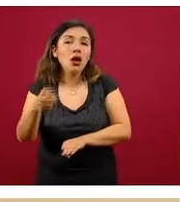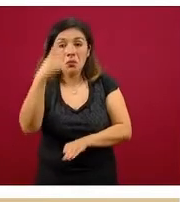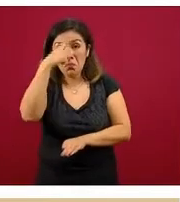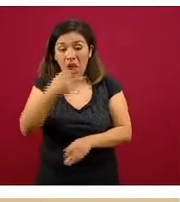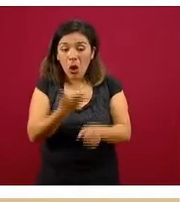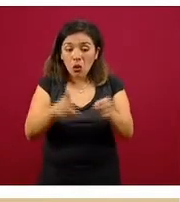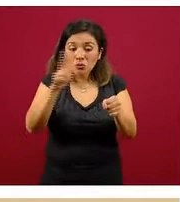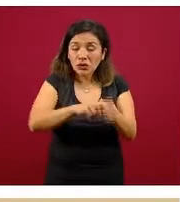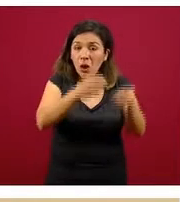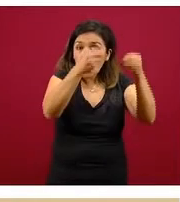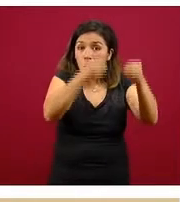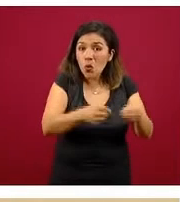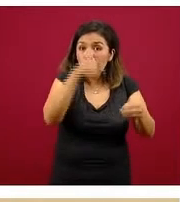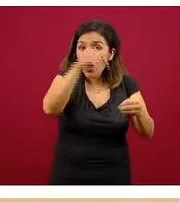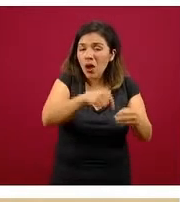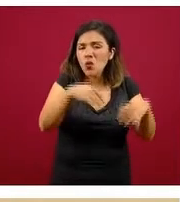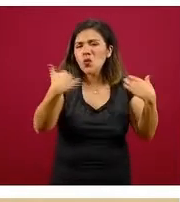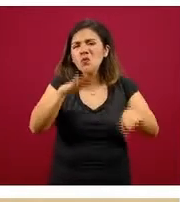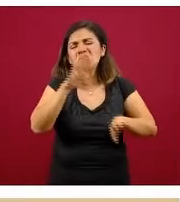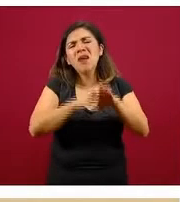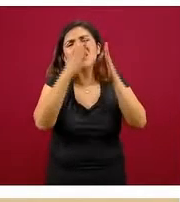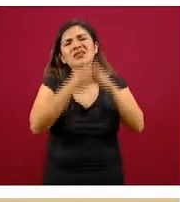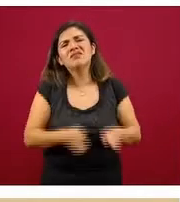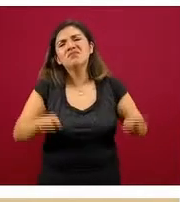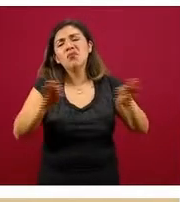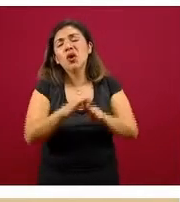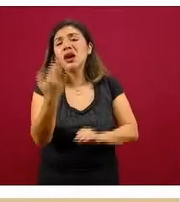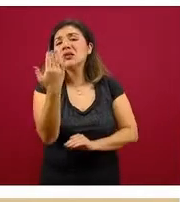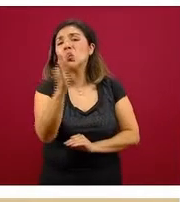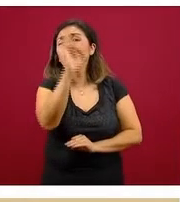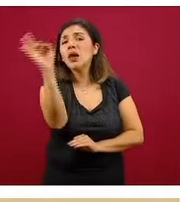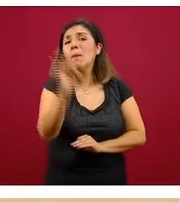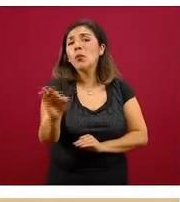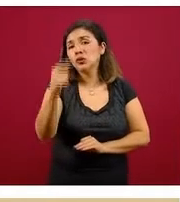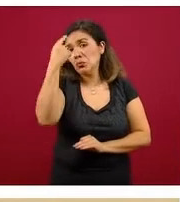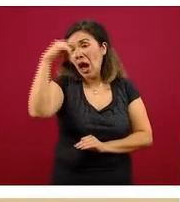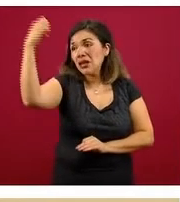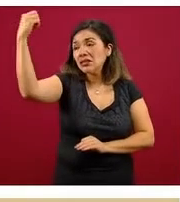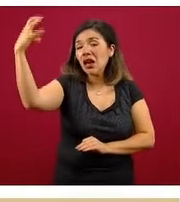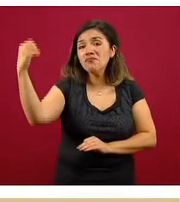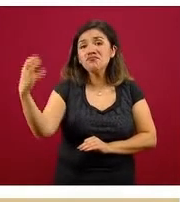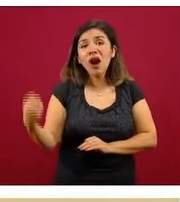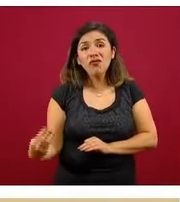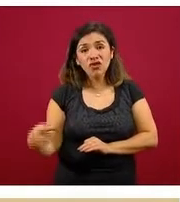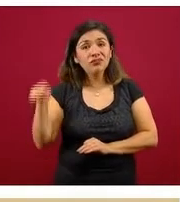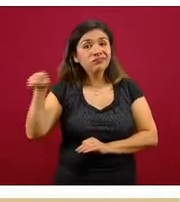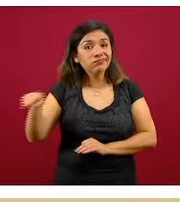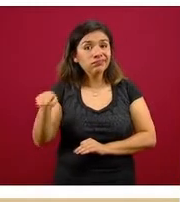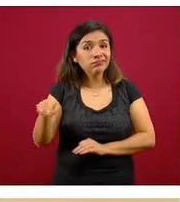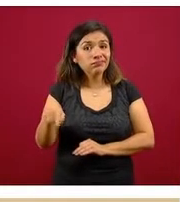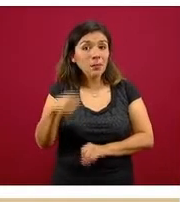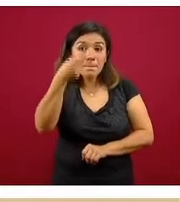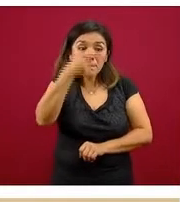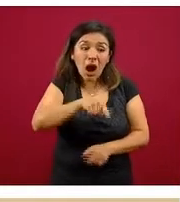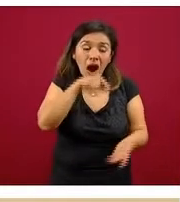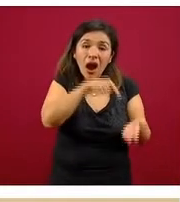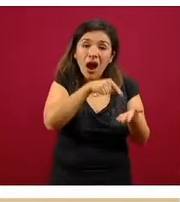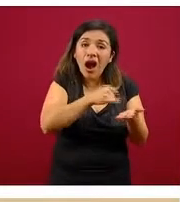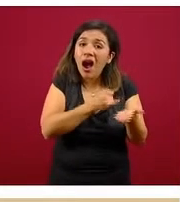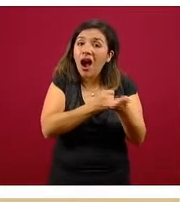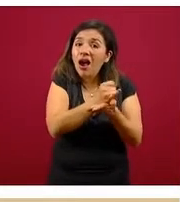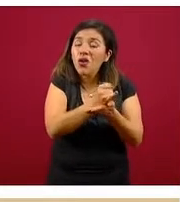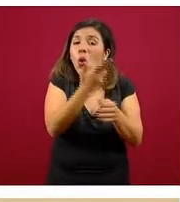la ocupación hospitalaria tiene un peso importante. El 50% del peso de la ponderación del semáforo de riesgo